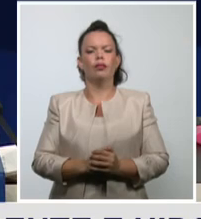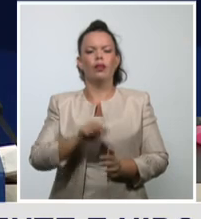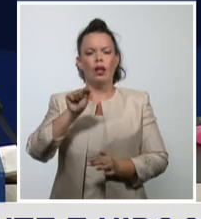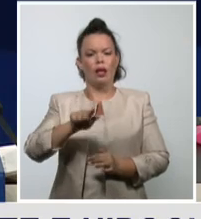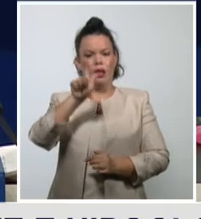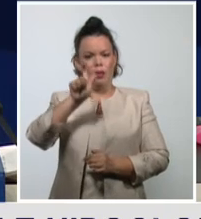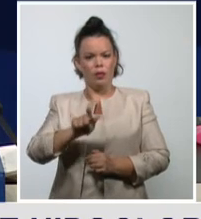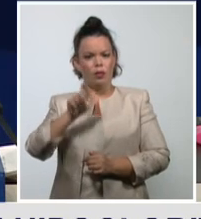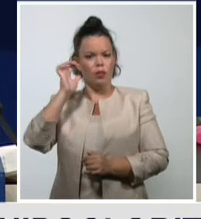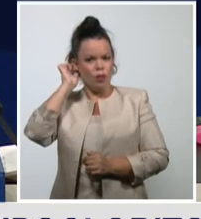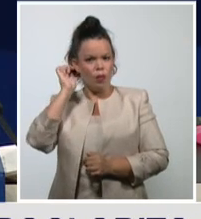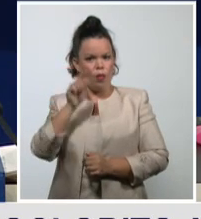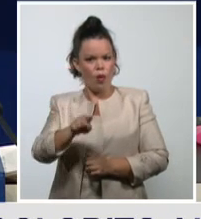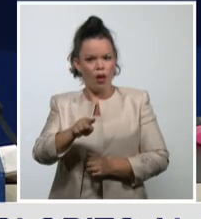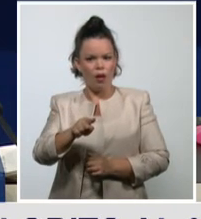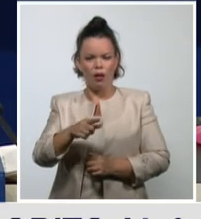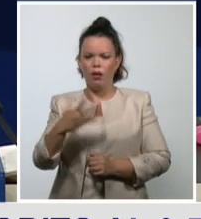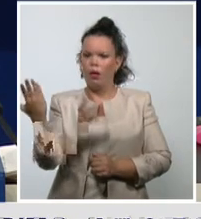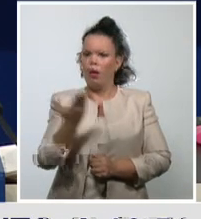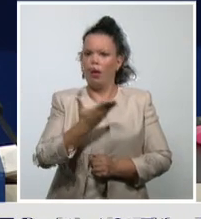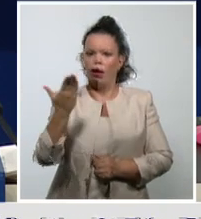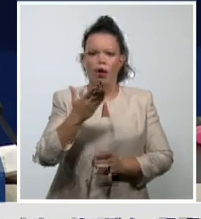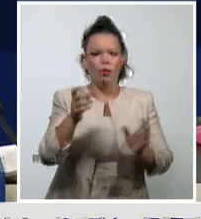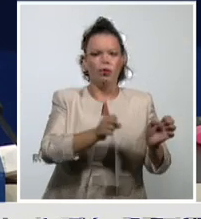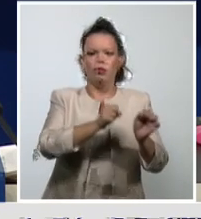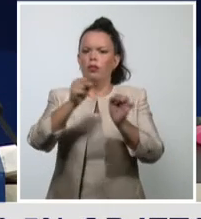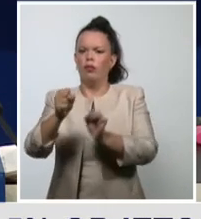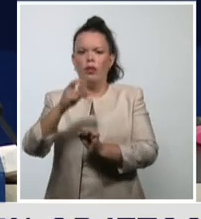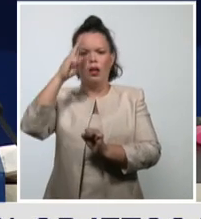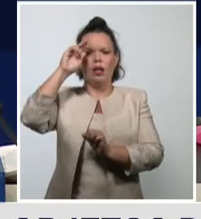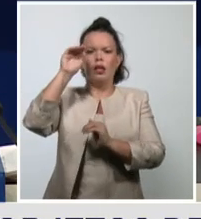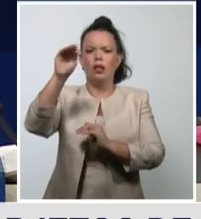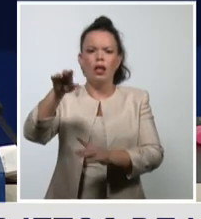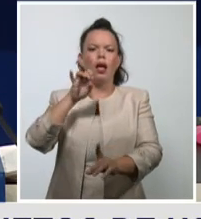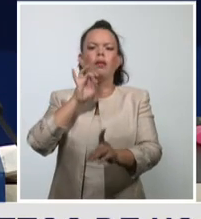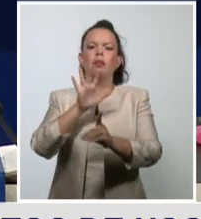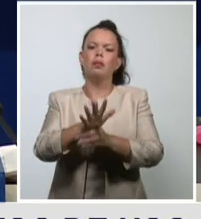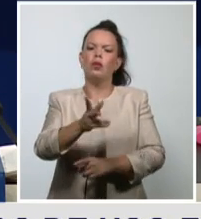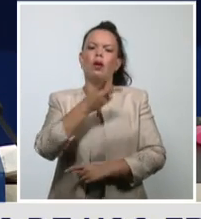se ingresó, se le inició el protocolo nacional de tratamiento,